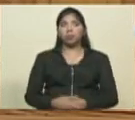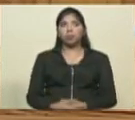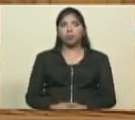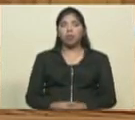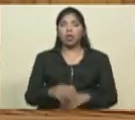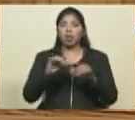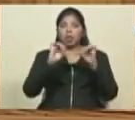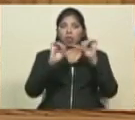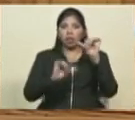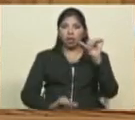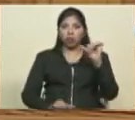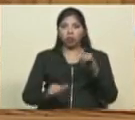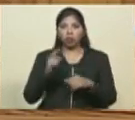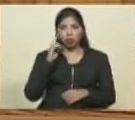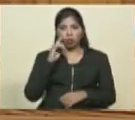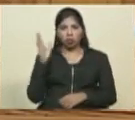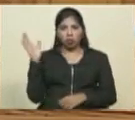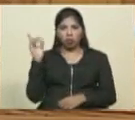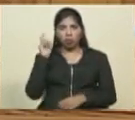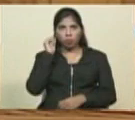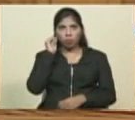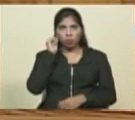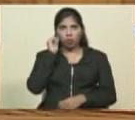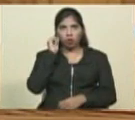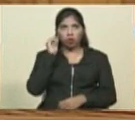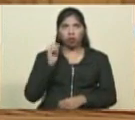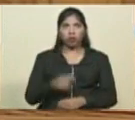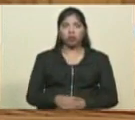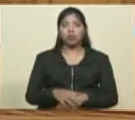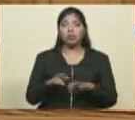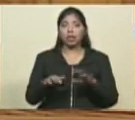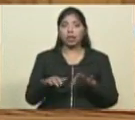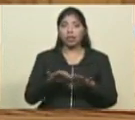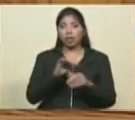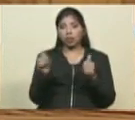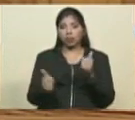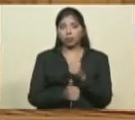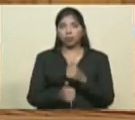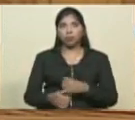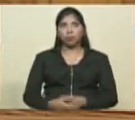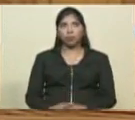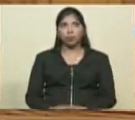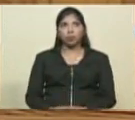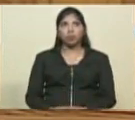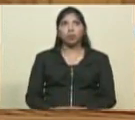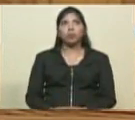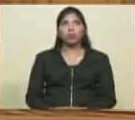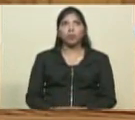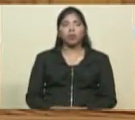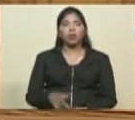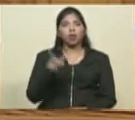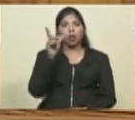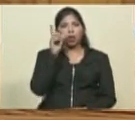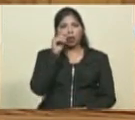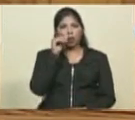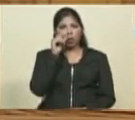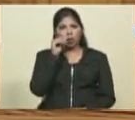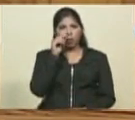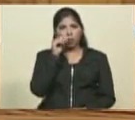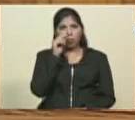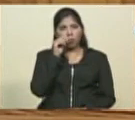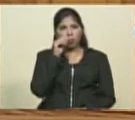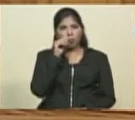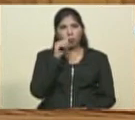lectura de Carolis Pérez, subsecretaria ejecutiva. Del secretario Fidel Ernesto Vázquez Iriarte y